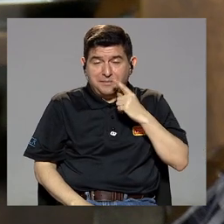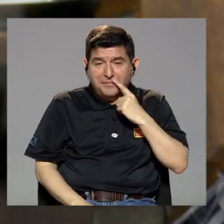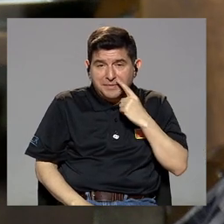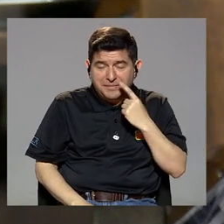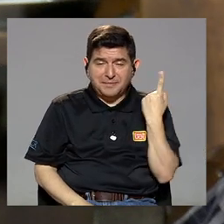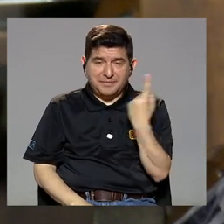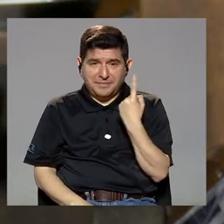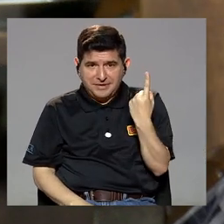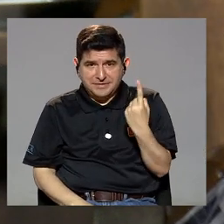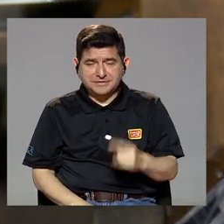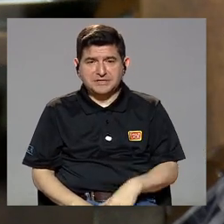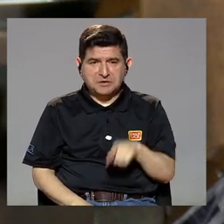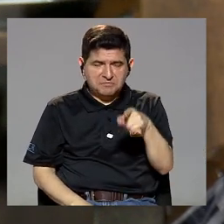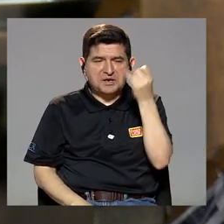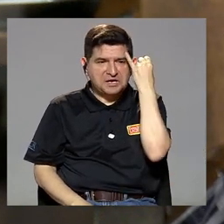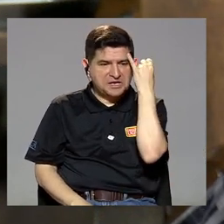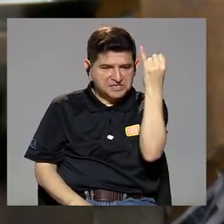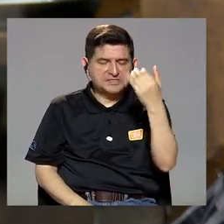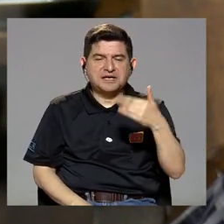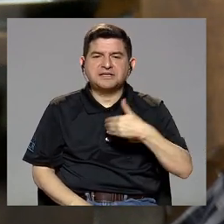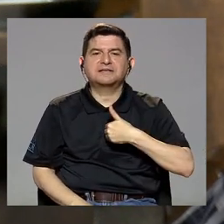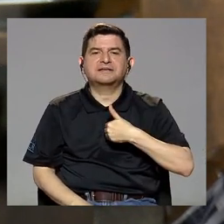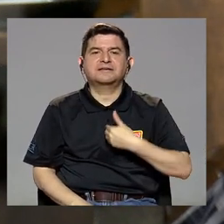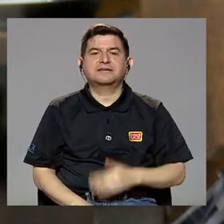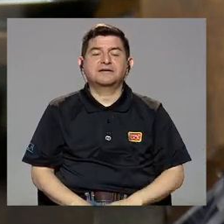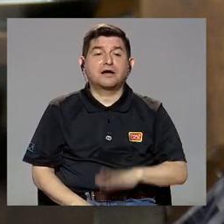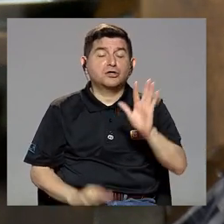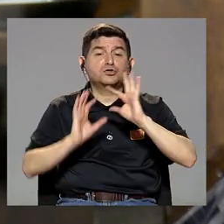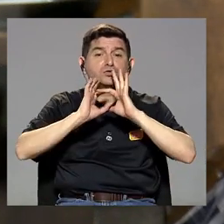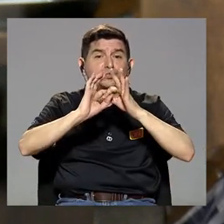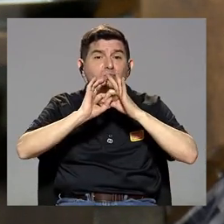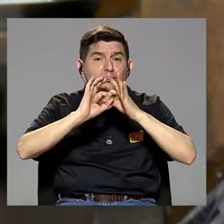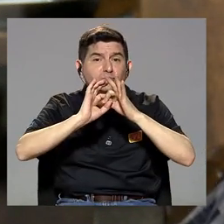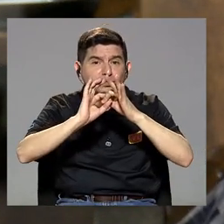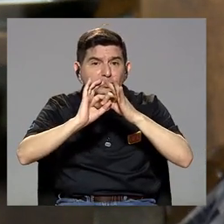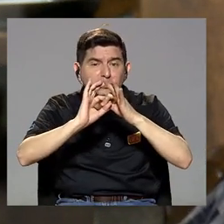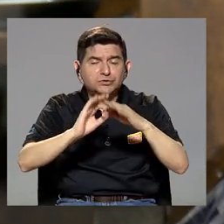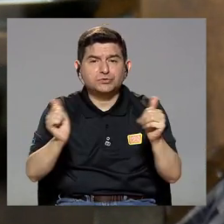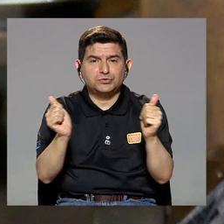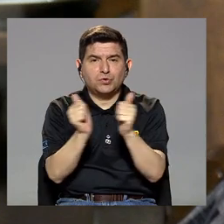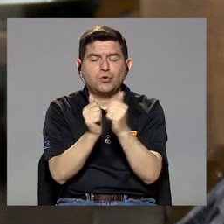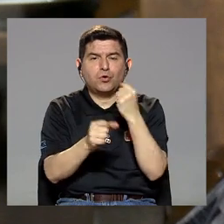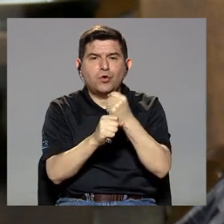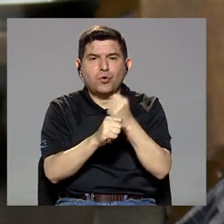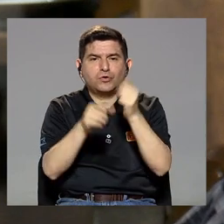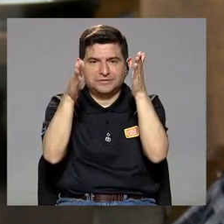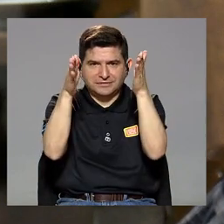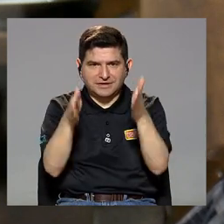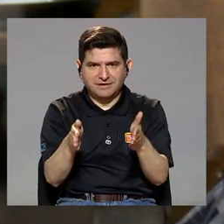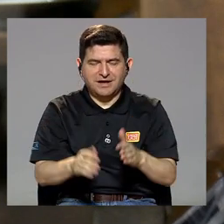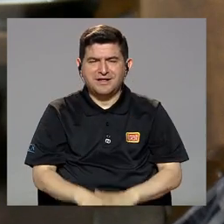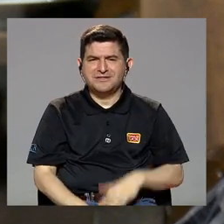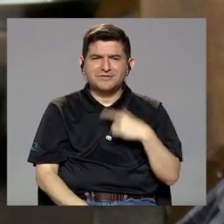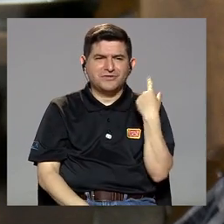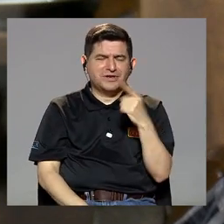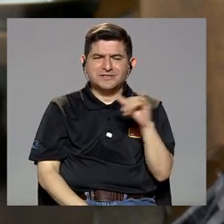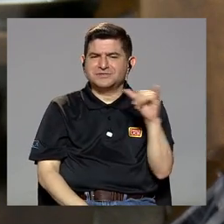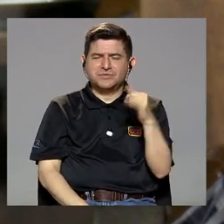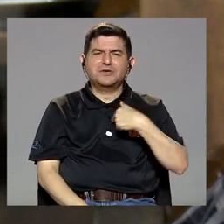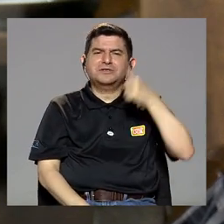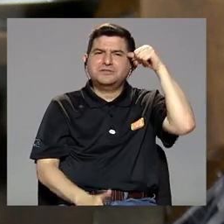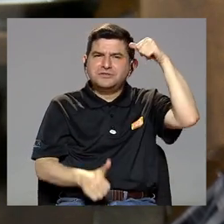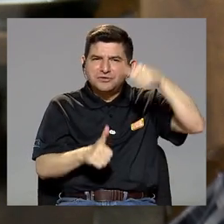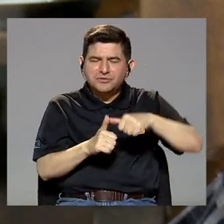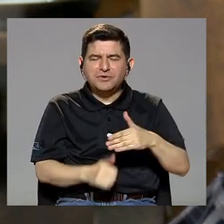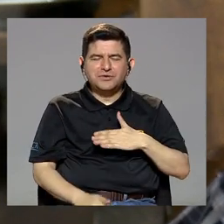lo concibió así y su relación con los trabajadores si es pues va si yo recuerdo cuando